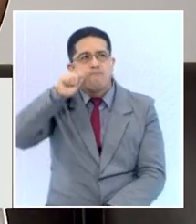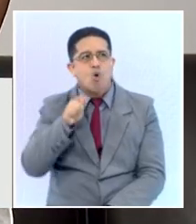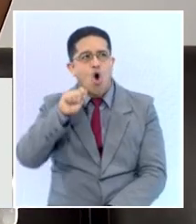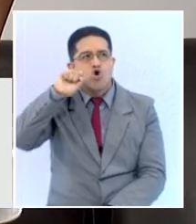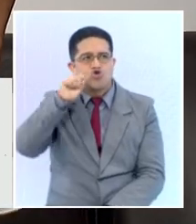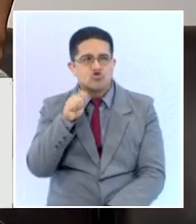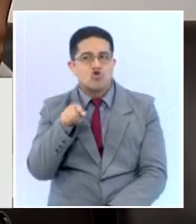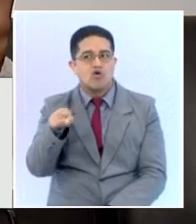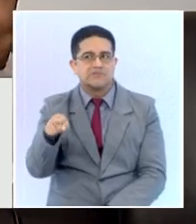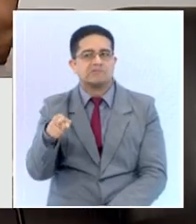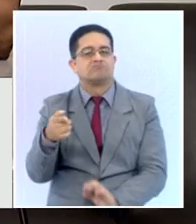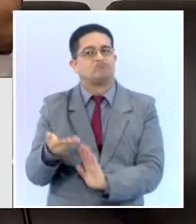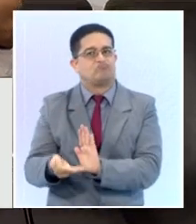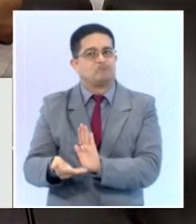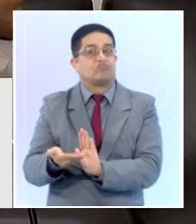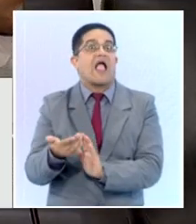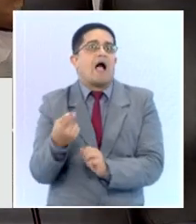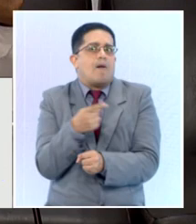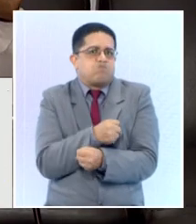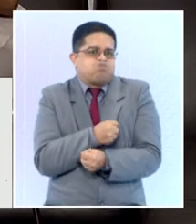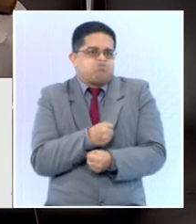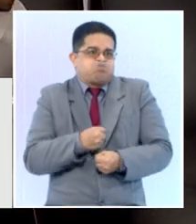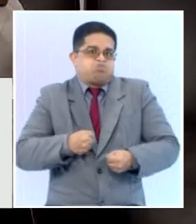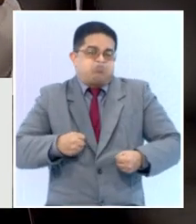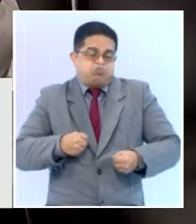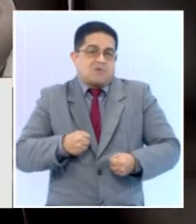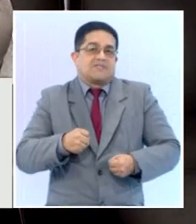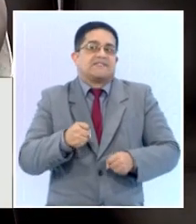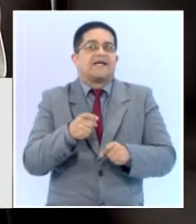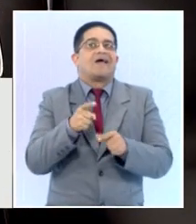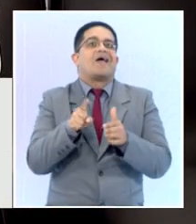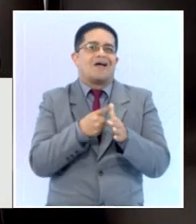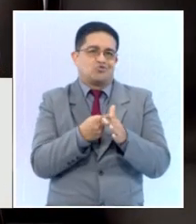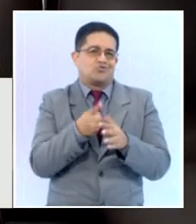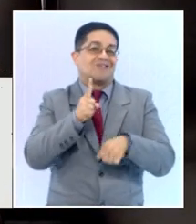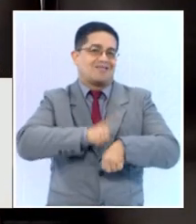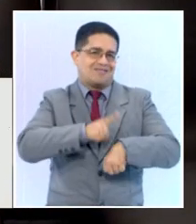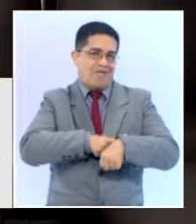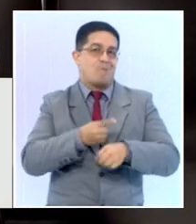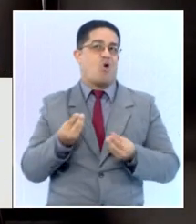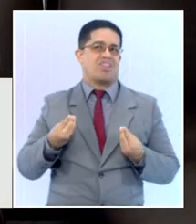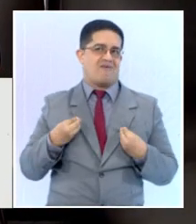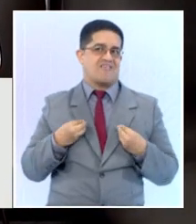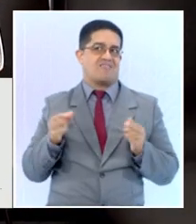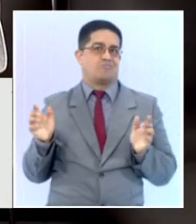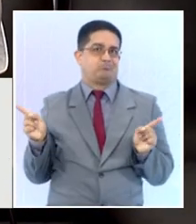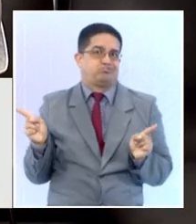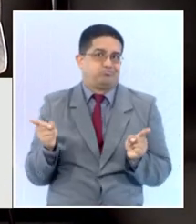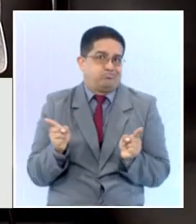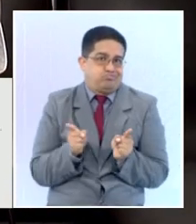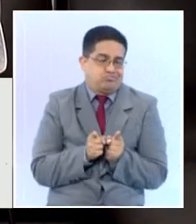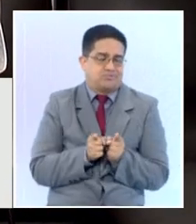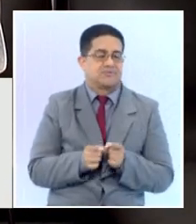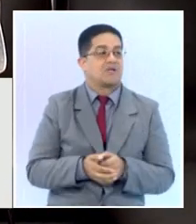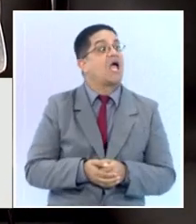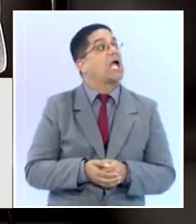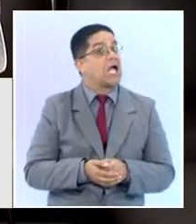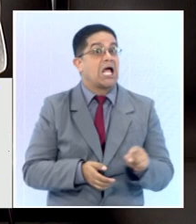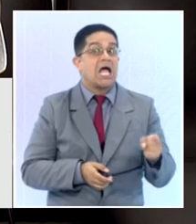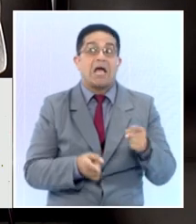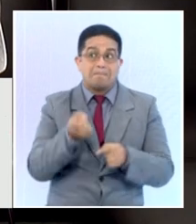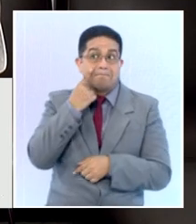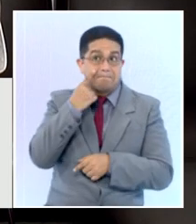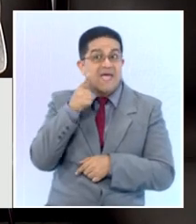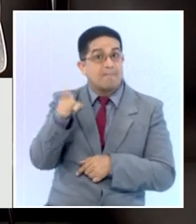eh aumentado los eso y disminuido la expectativa de vida vemos entonces allí que hay un factor incluso